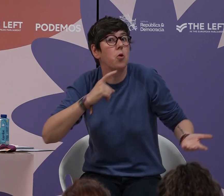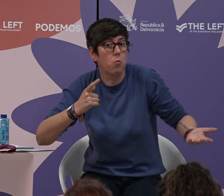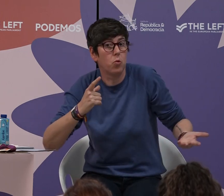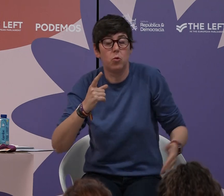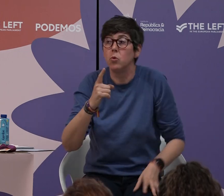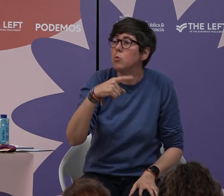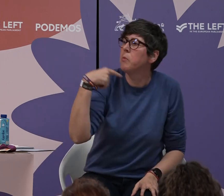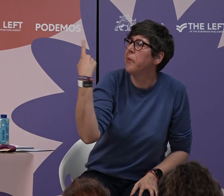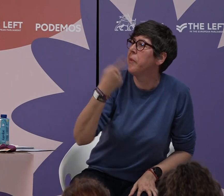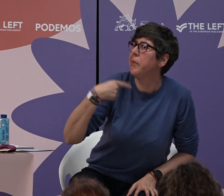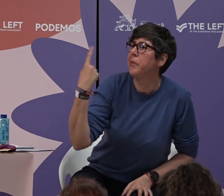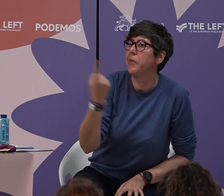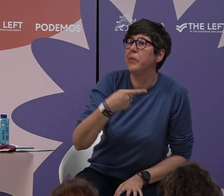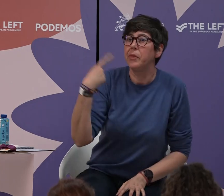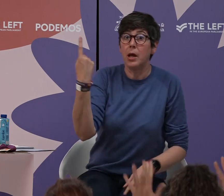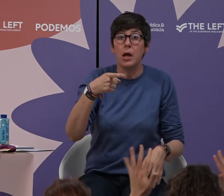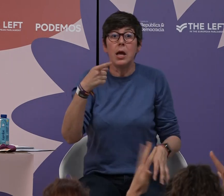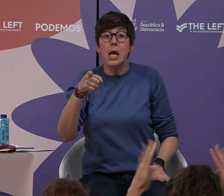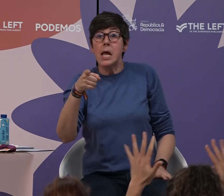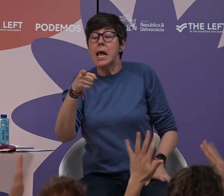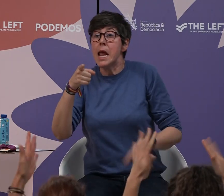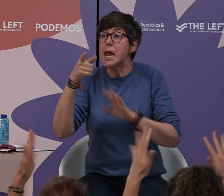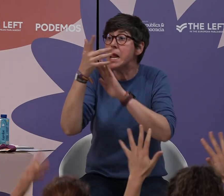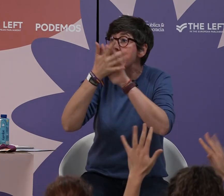alcaldesa alcaldesa y bueno